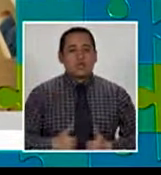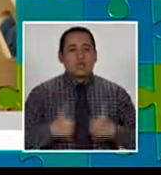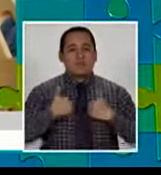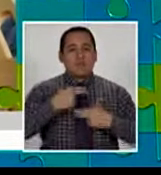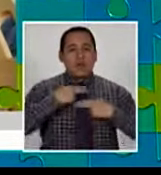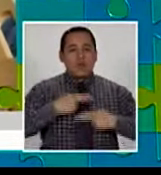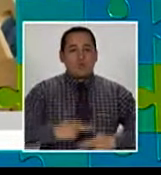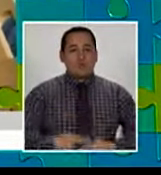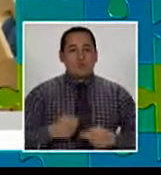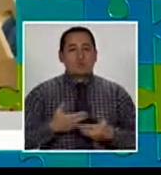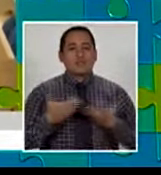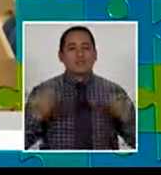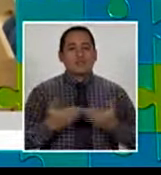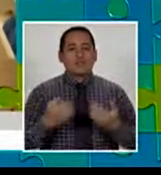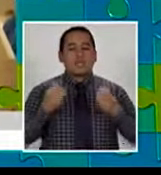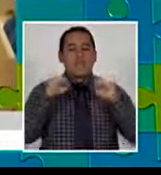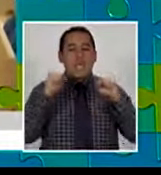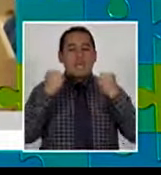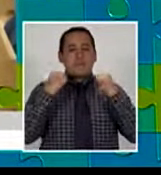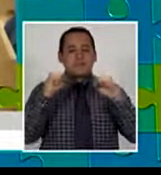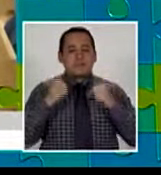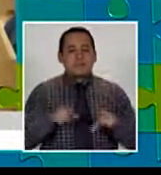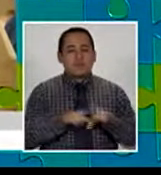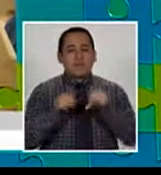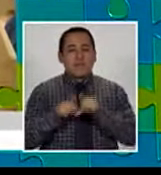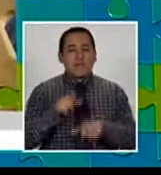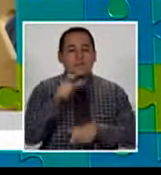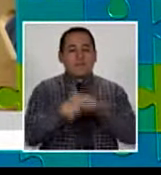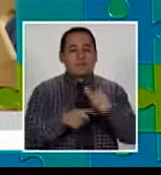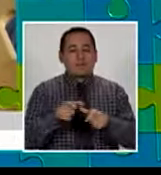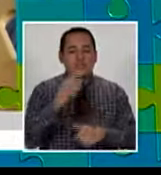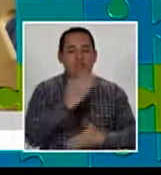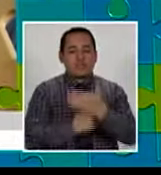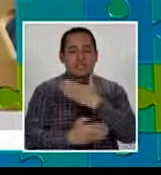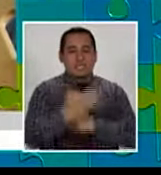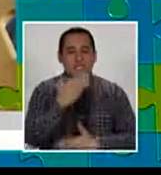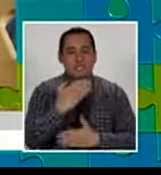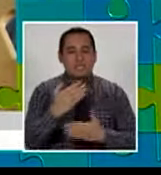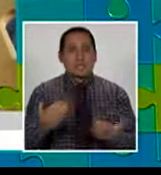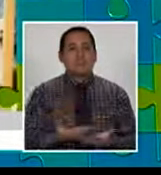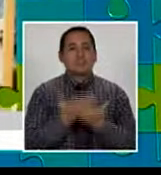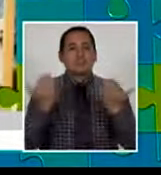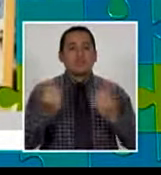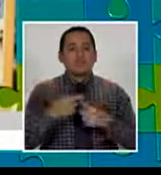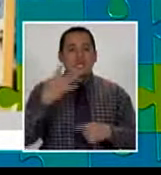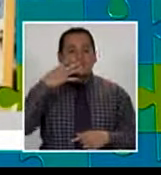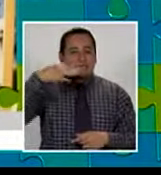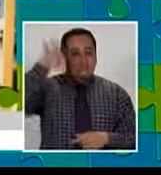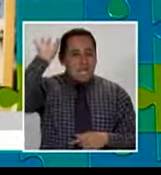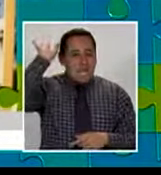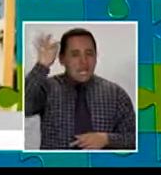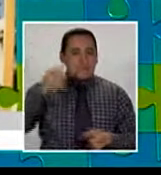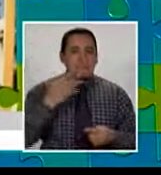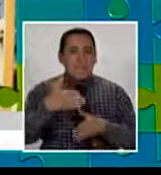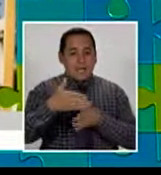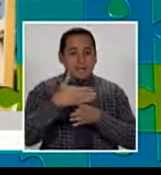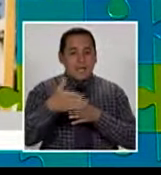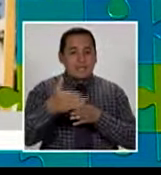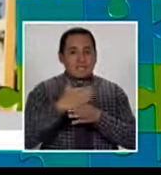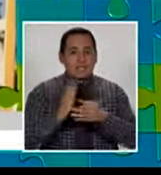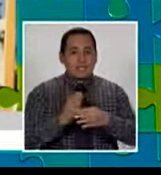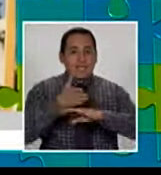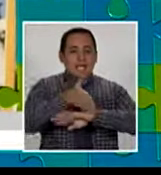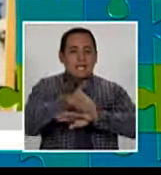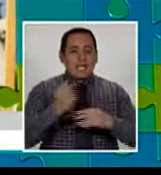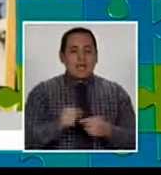Recursos Humanos en el Área de Habilitación y Rehabilitación para Personas con Discapacidad, en Santiago de Chile. Para